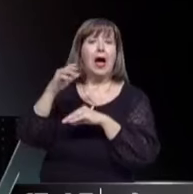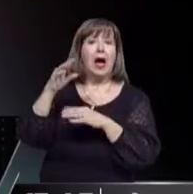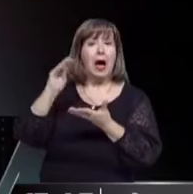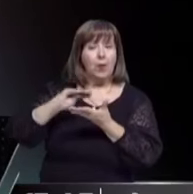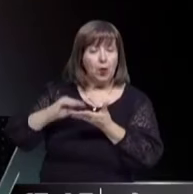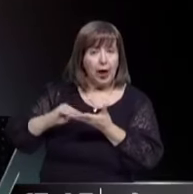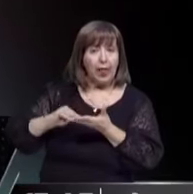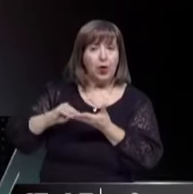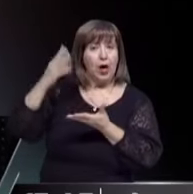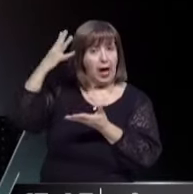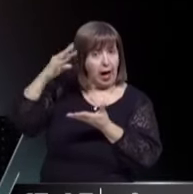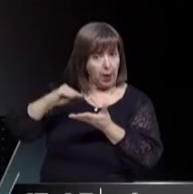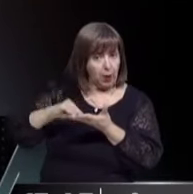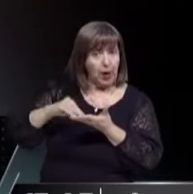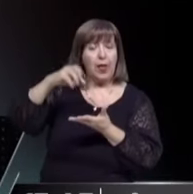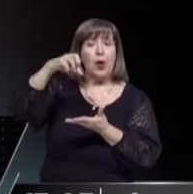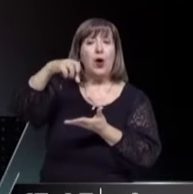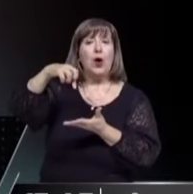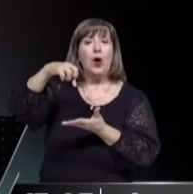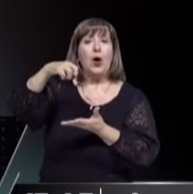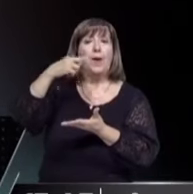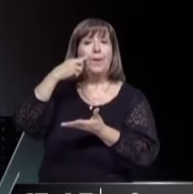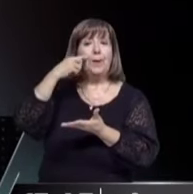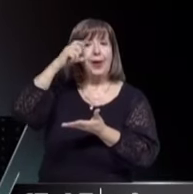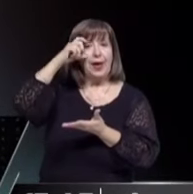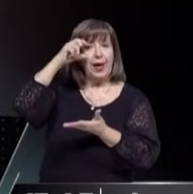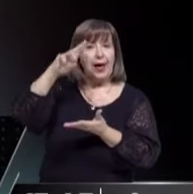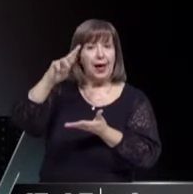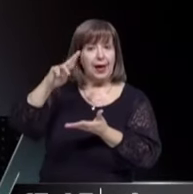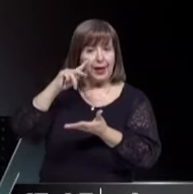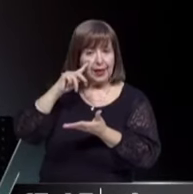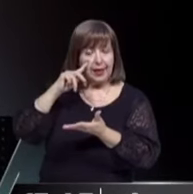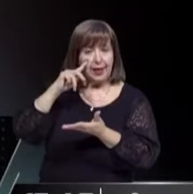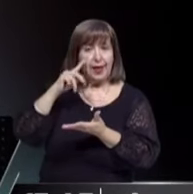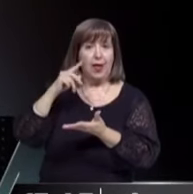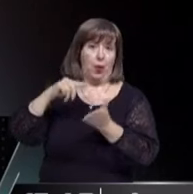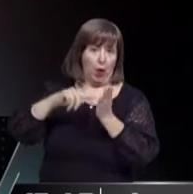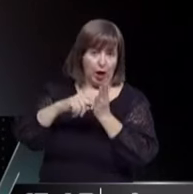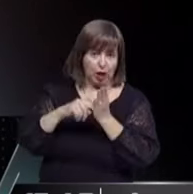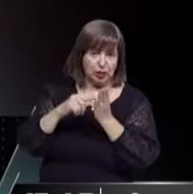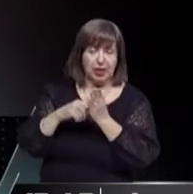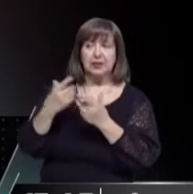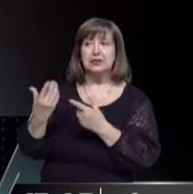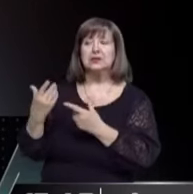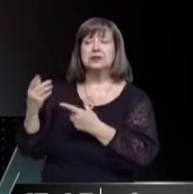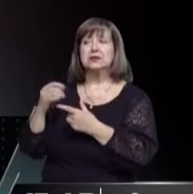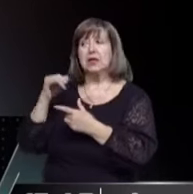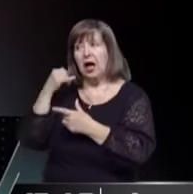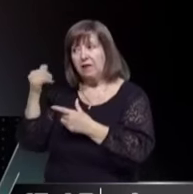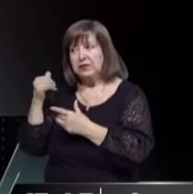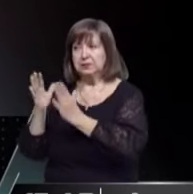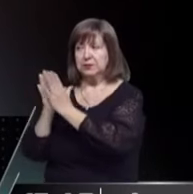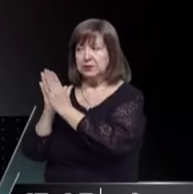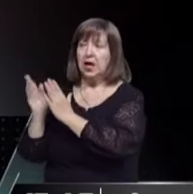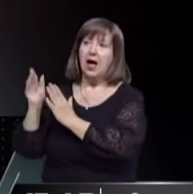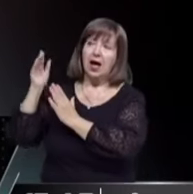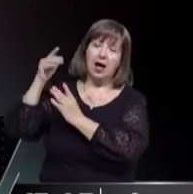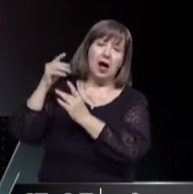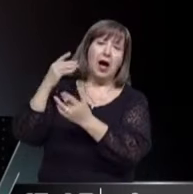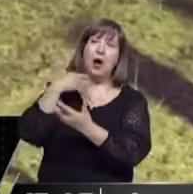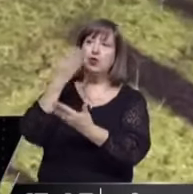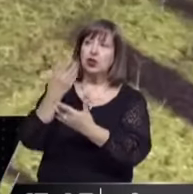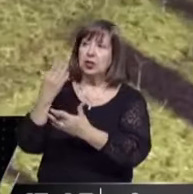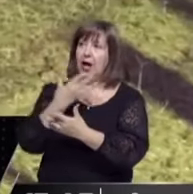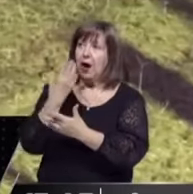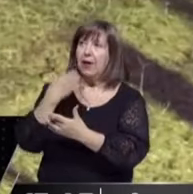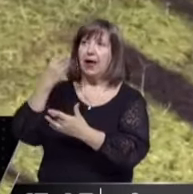Sí, sabemos que está trabajando el doctor Pierri con parte de la familia de Alejo, tratando de llegar no solamente al consulado, sino otras